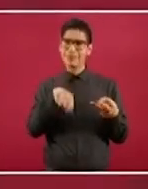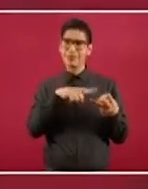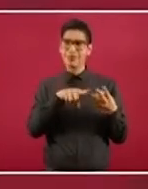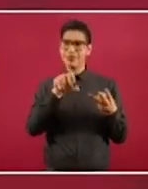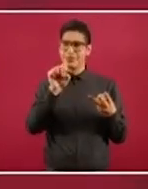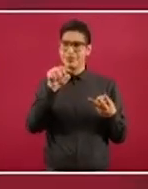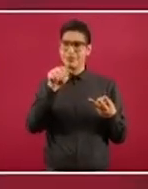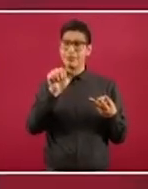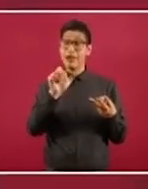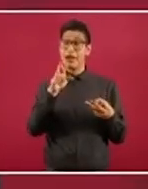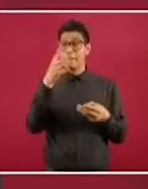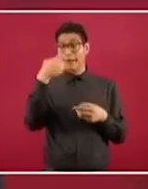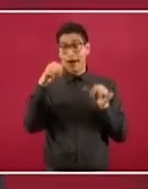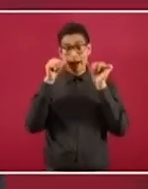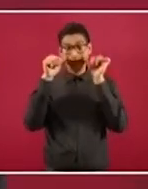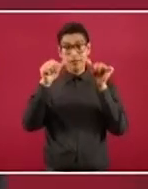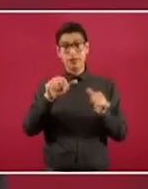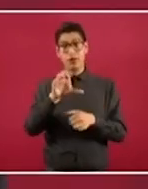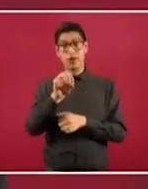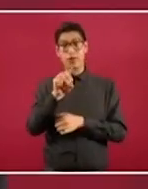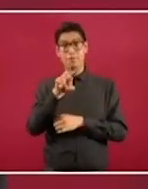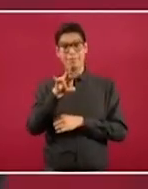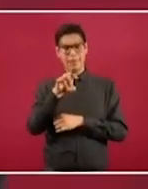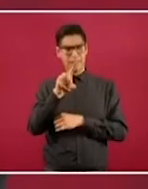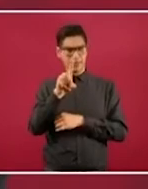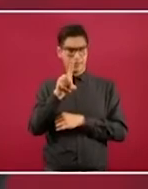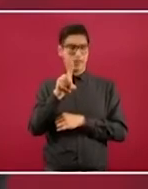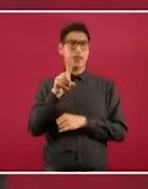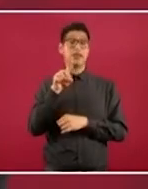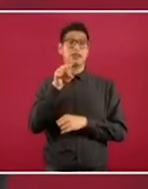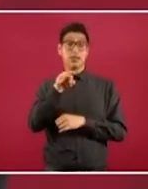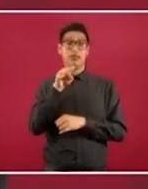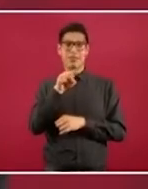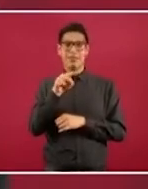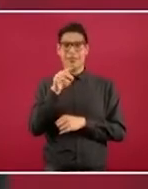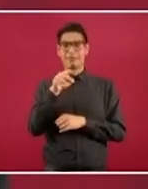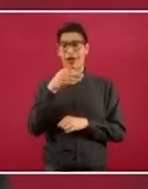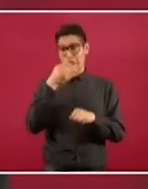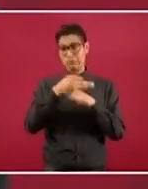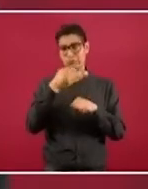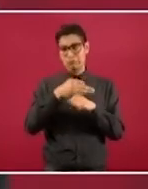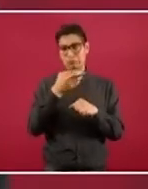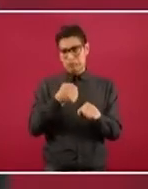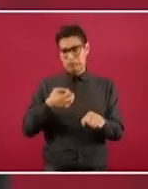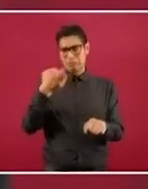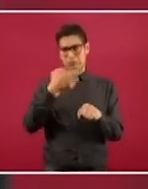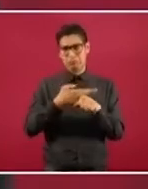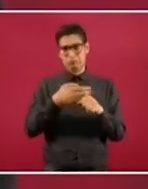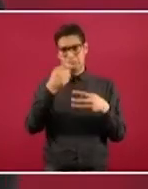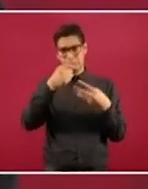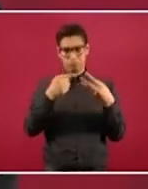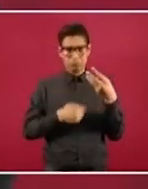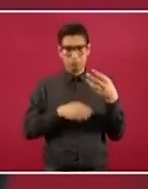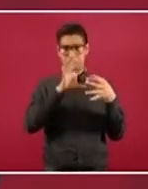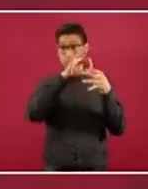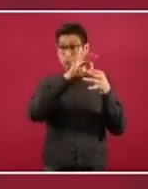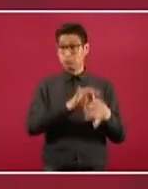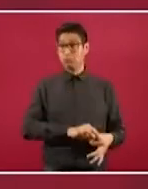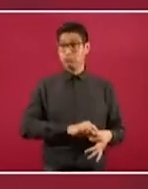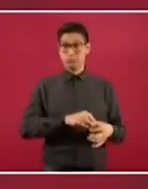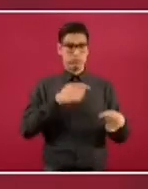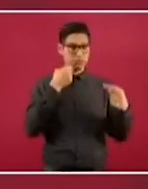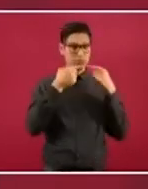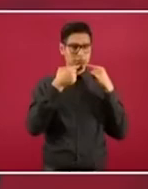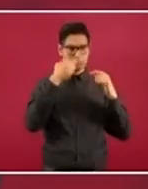en México. Hay una acción coordinada, interactiva, entre las